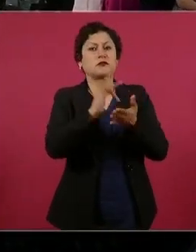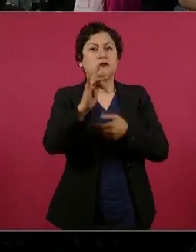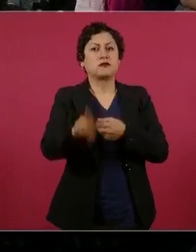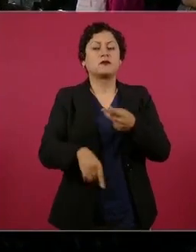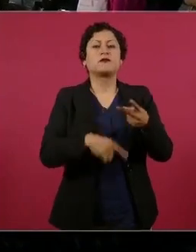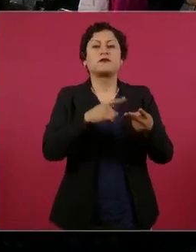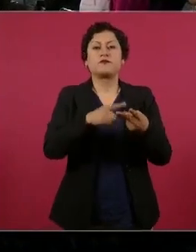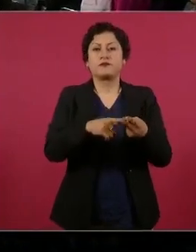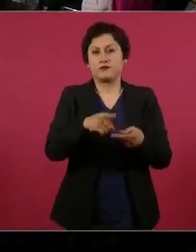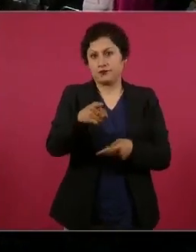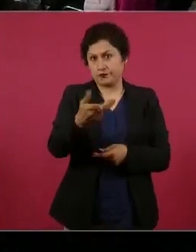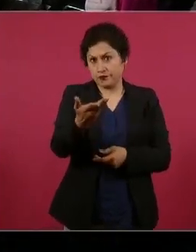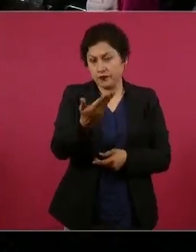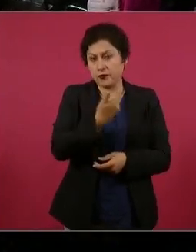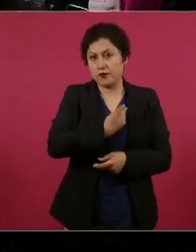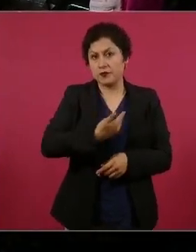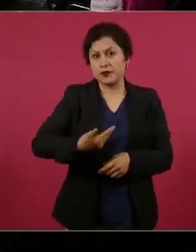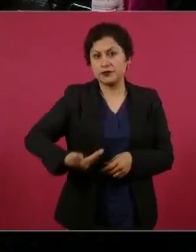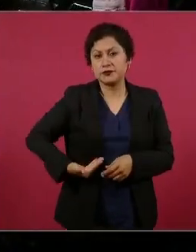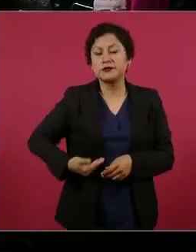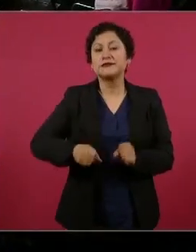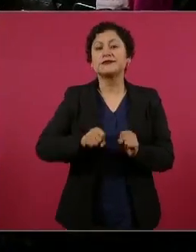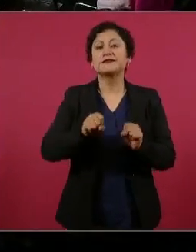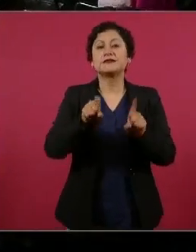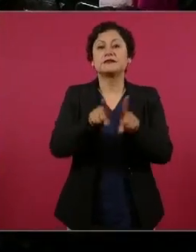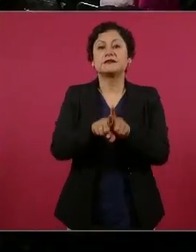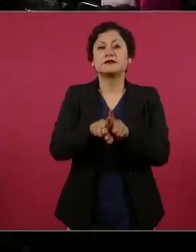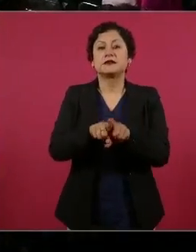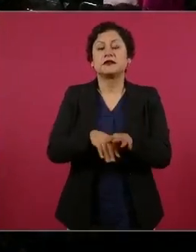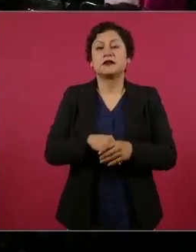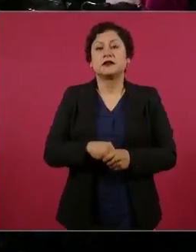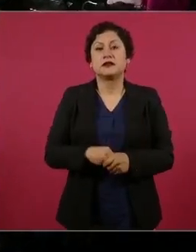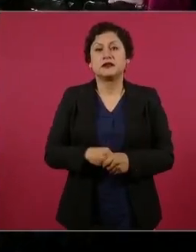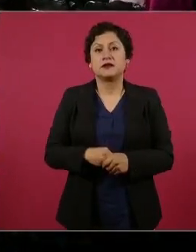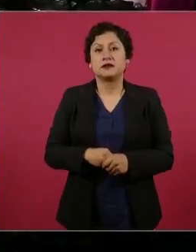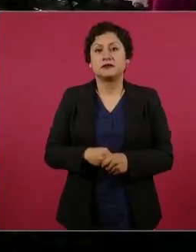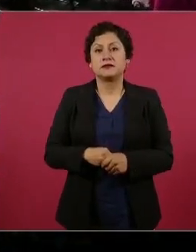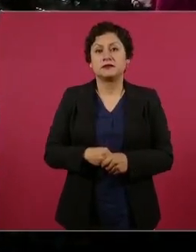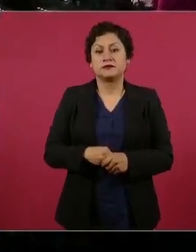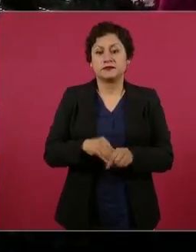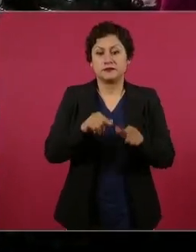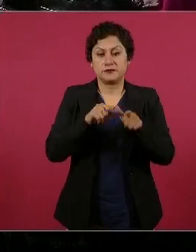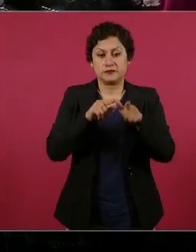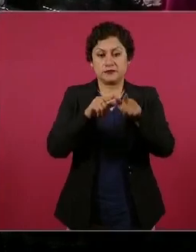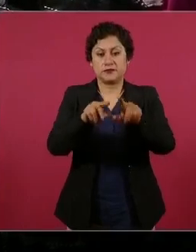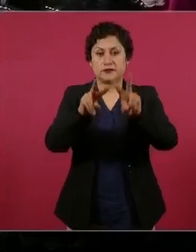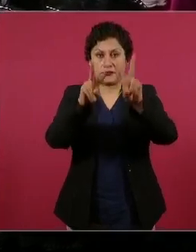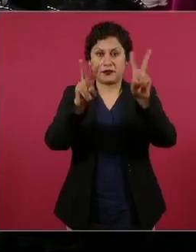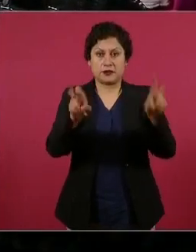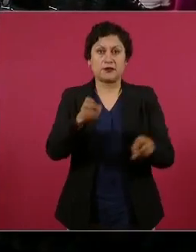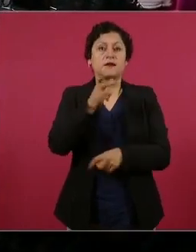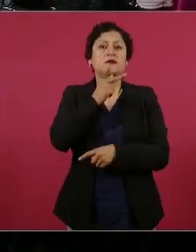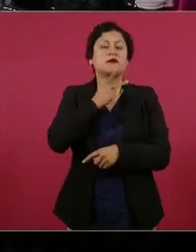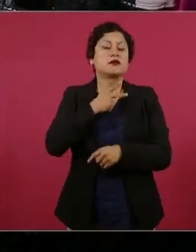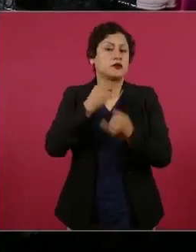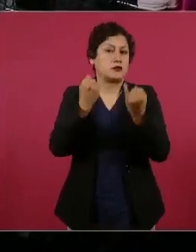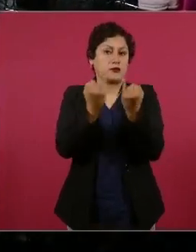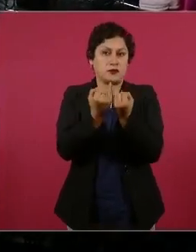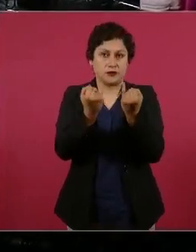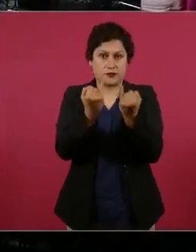Señor presidente, también, bueno, en torno a… Sí, seguimos con el tema de petróleos.